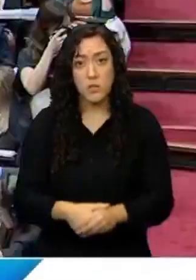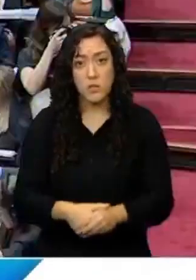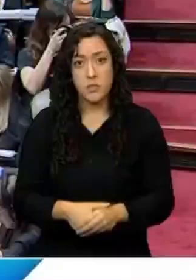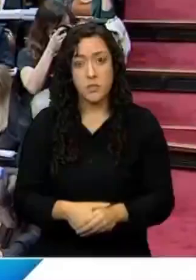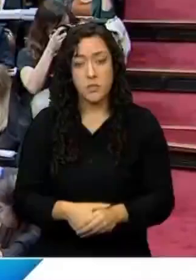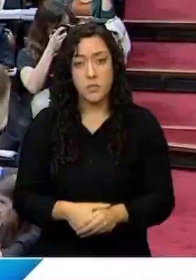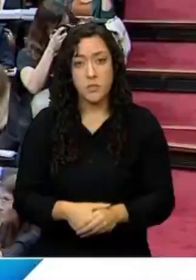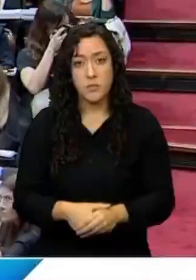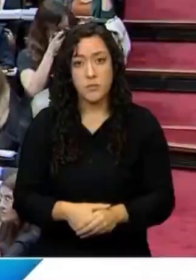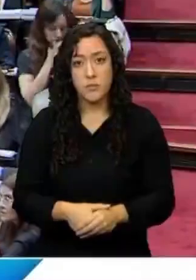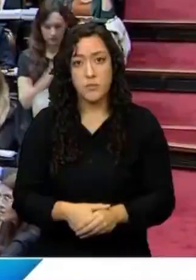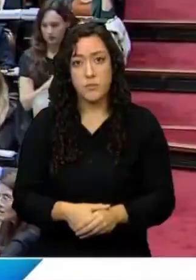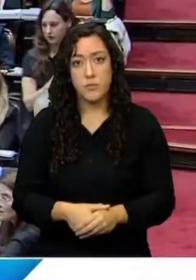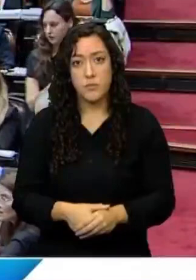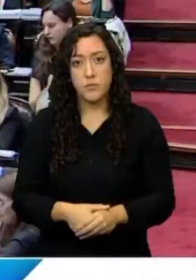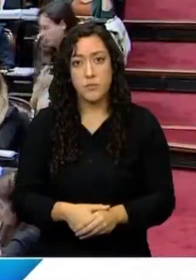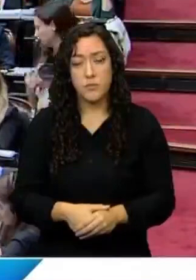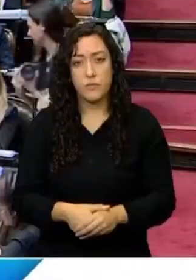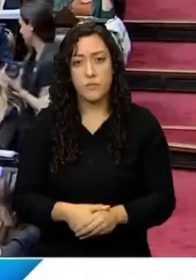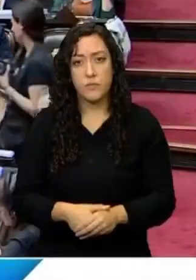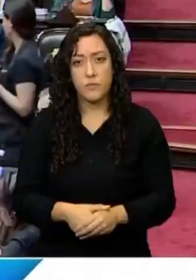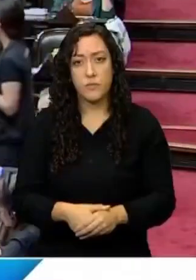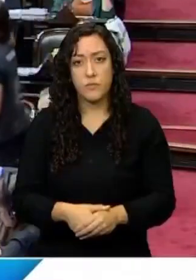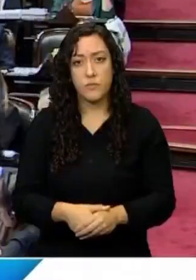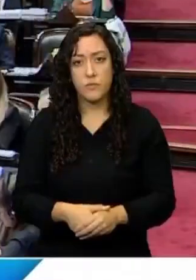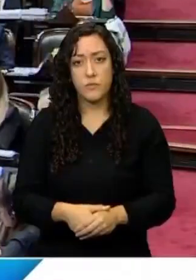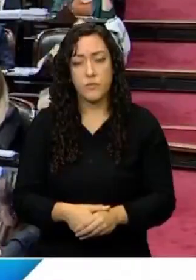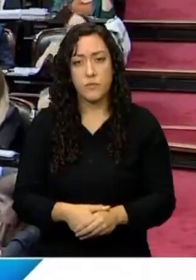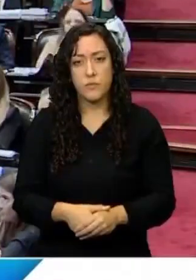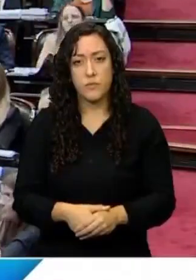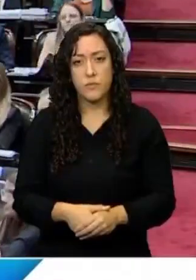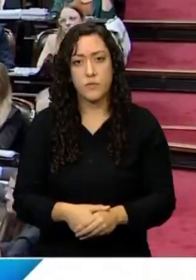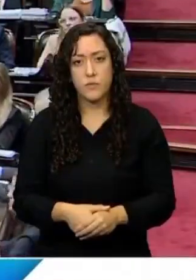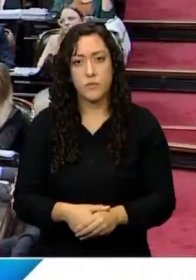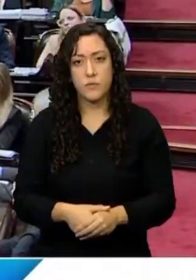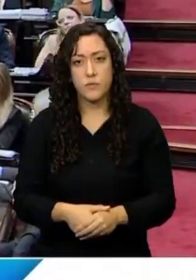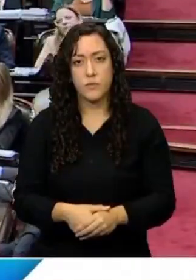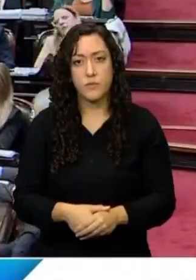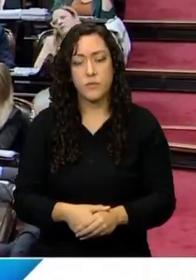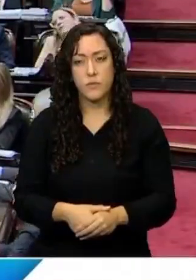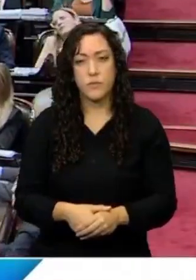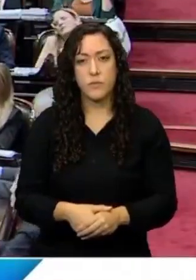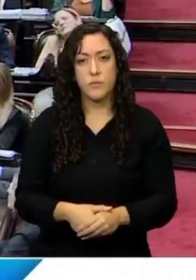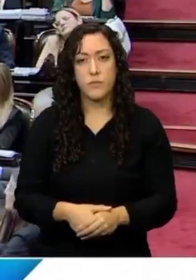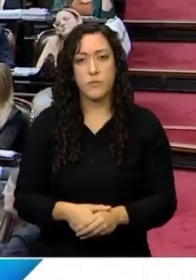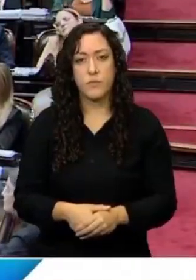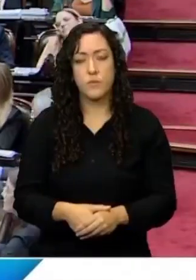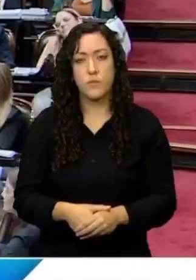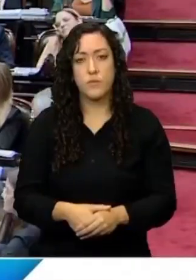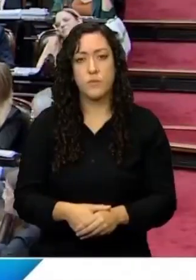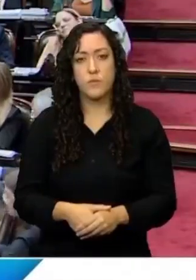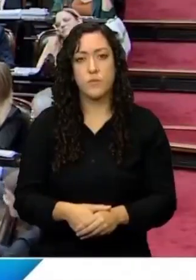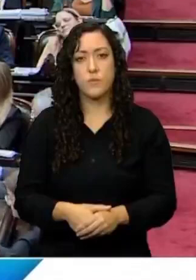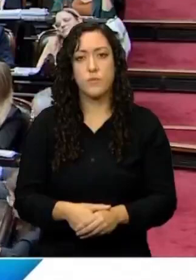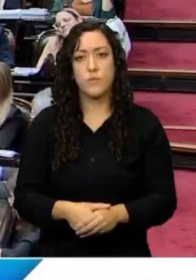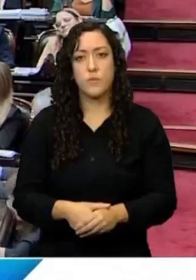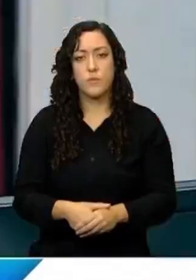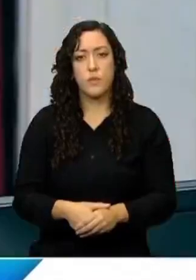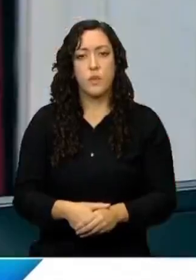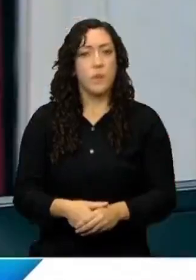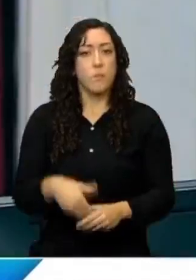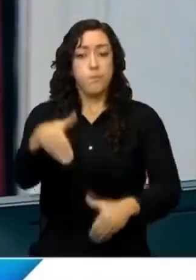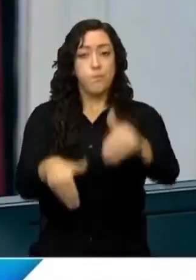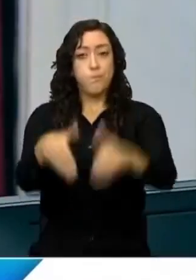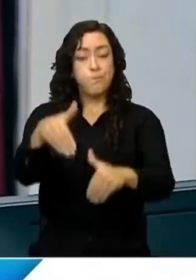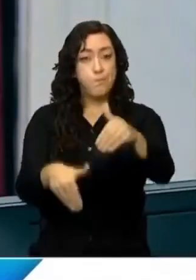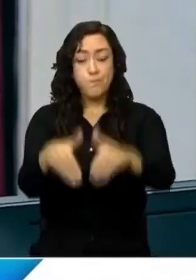labor parlamentaria. Pero es el 10%. Quiero ser honesto, sí, claro, con nuestra audiencia. Tiene más de 106 votos. La realidad es que si el 10% de los que están presentes en este momento le